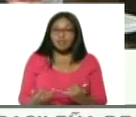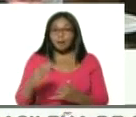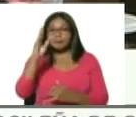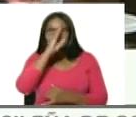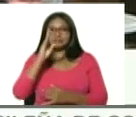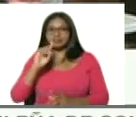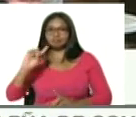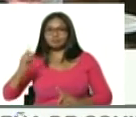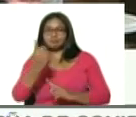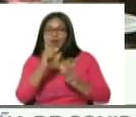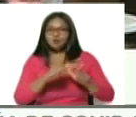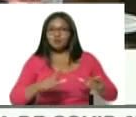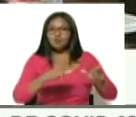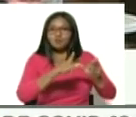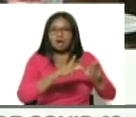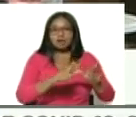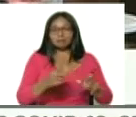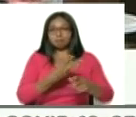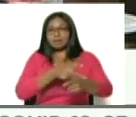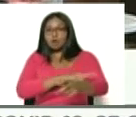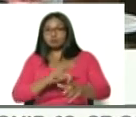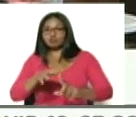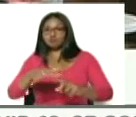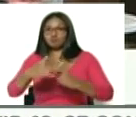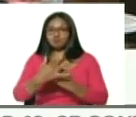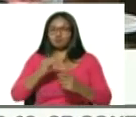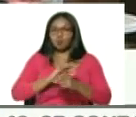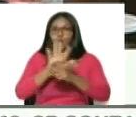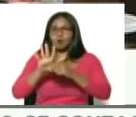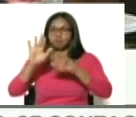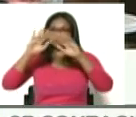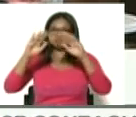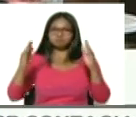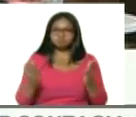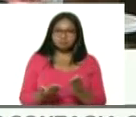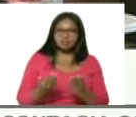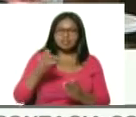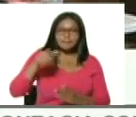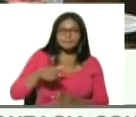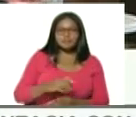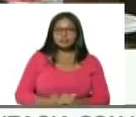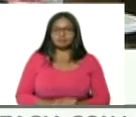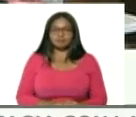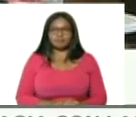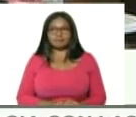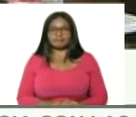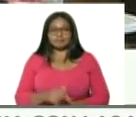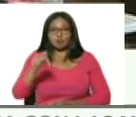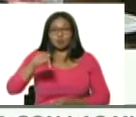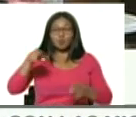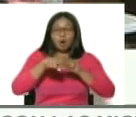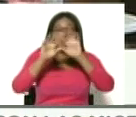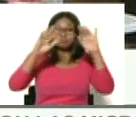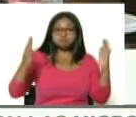de toda la crisis del coronavirus a nivel suramericano y hoy a nivel